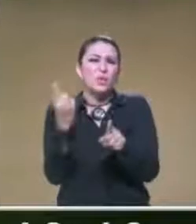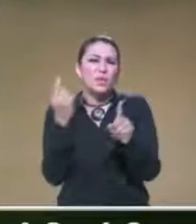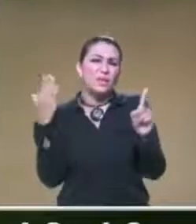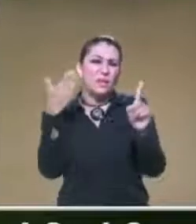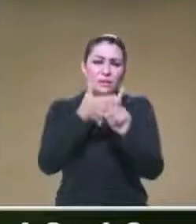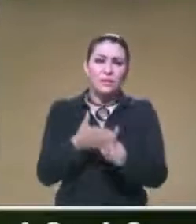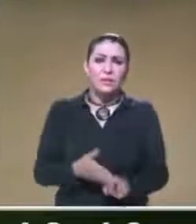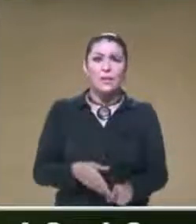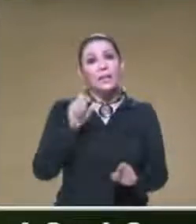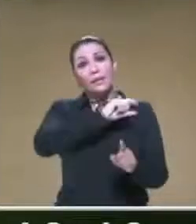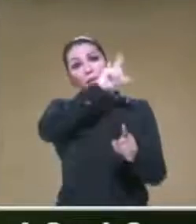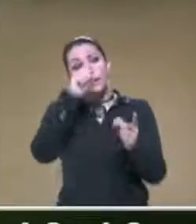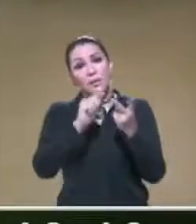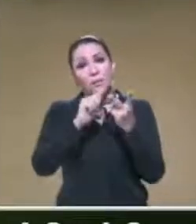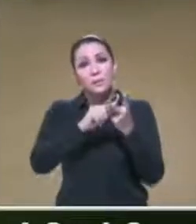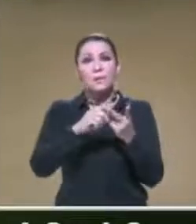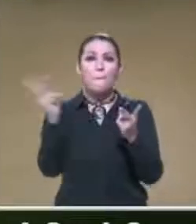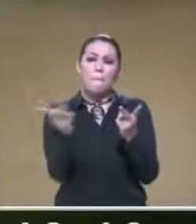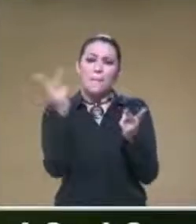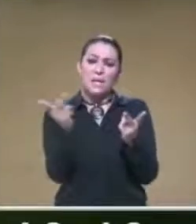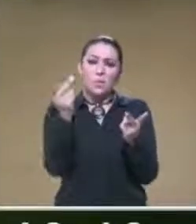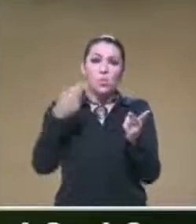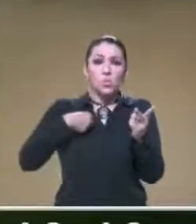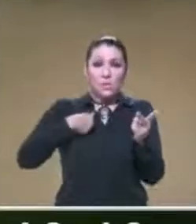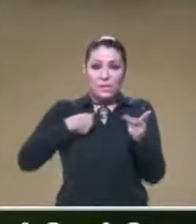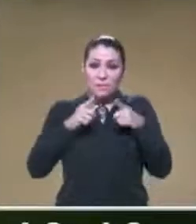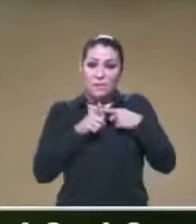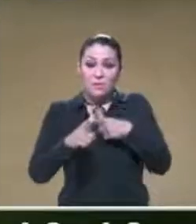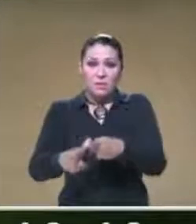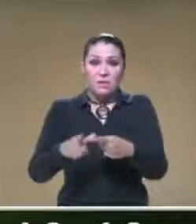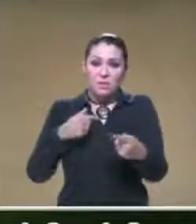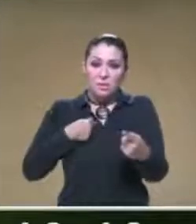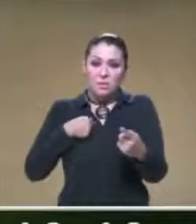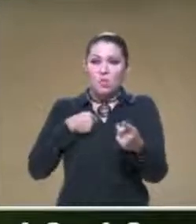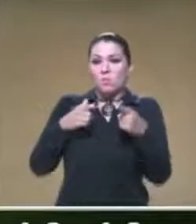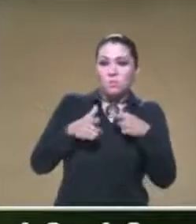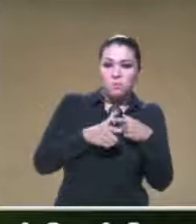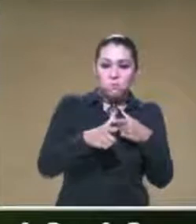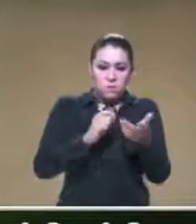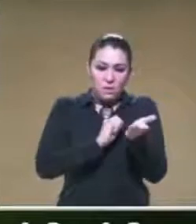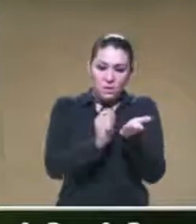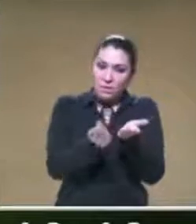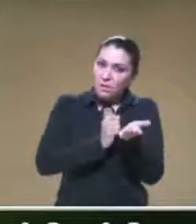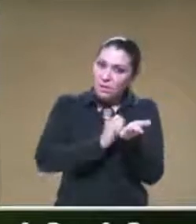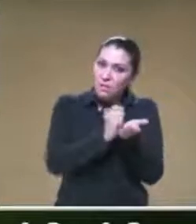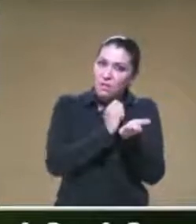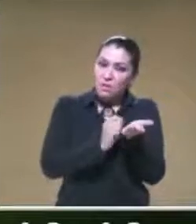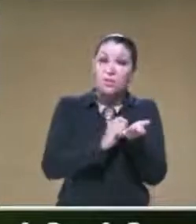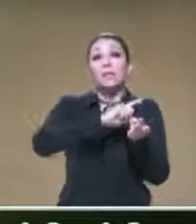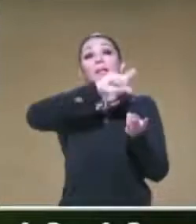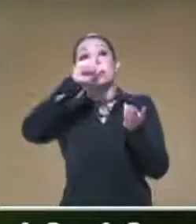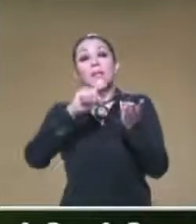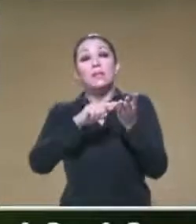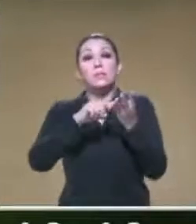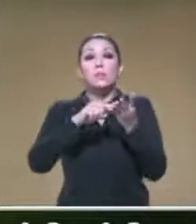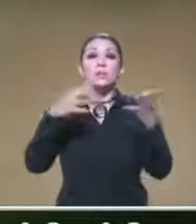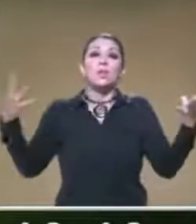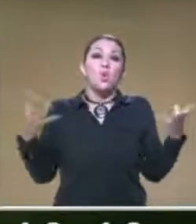van a ayudar para dirigir mi exposición. Realizar un índice donde voy a organizar toda mi